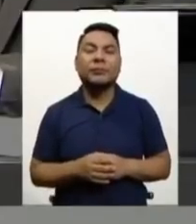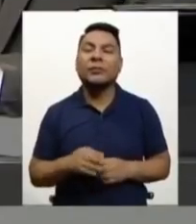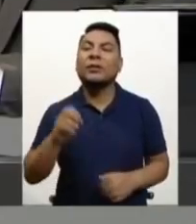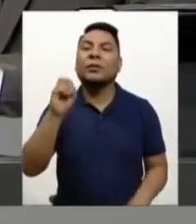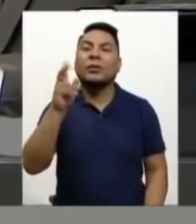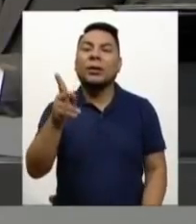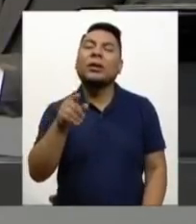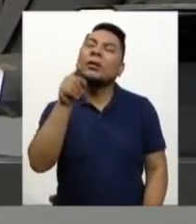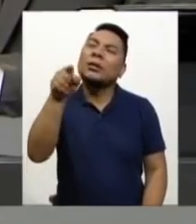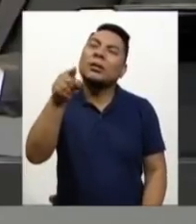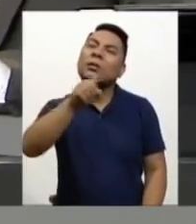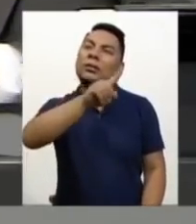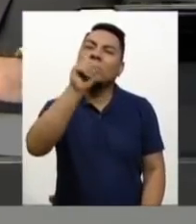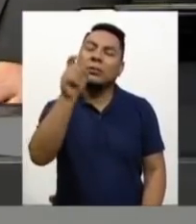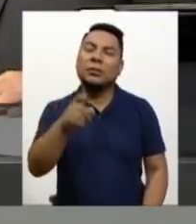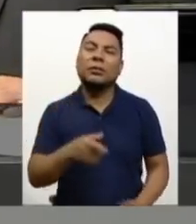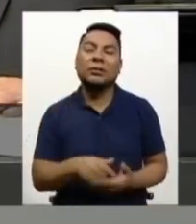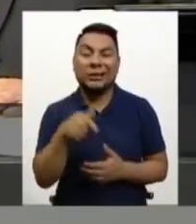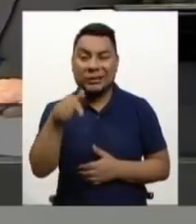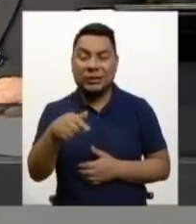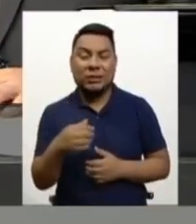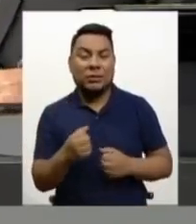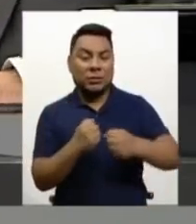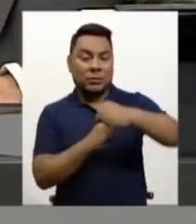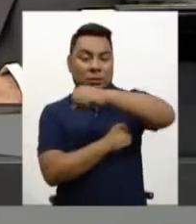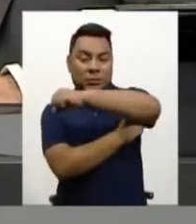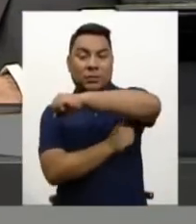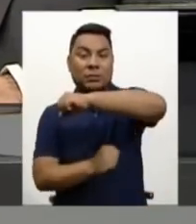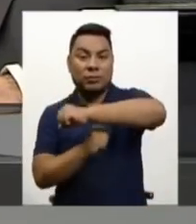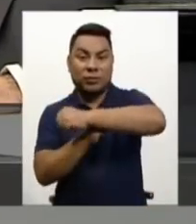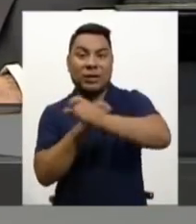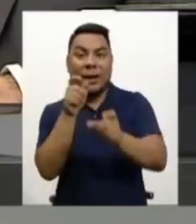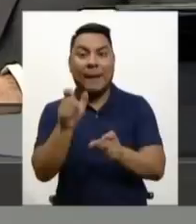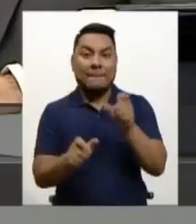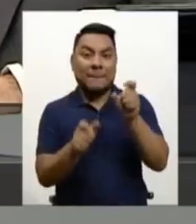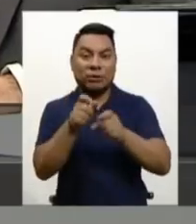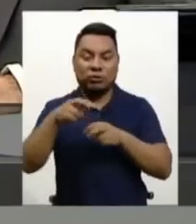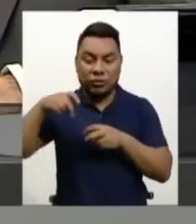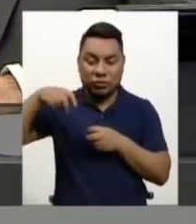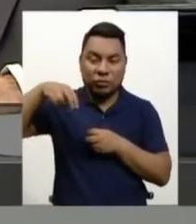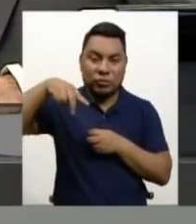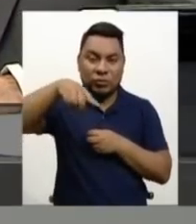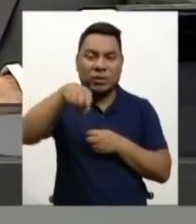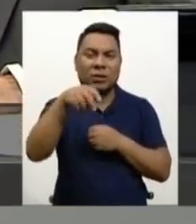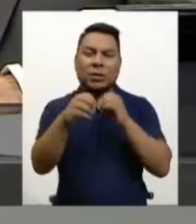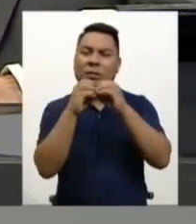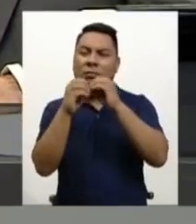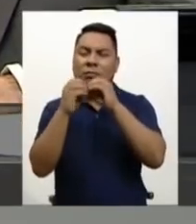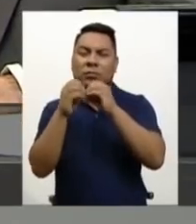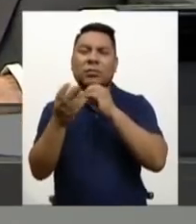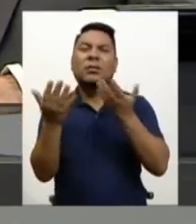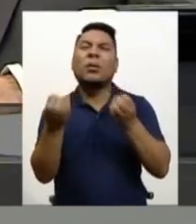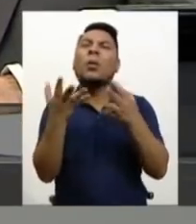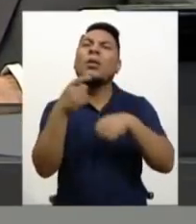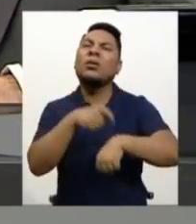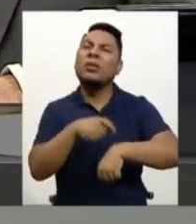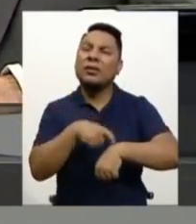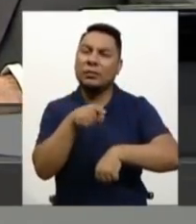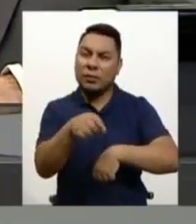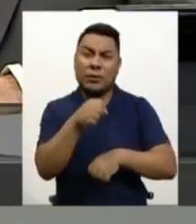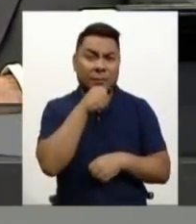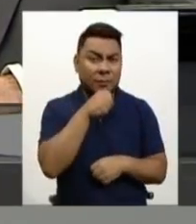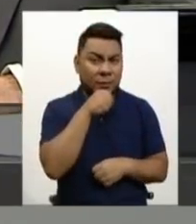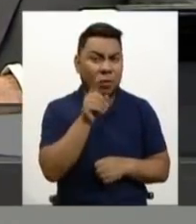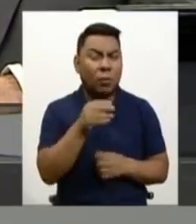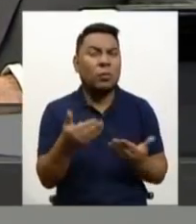explicar, estamos hablando de un puente peatonal que estaba construido hace cuánto tiempo, ha